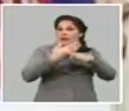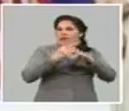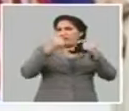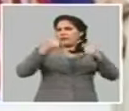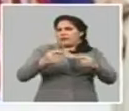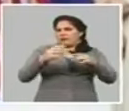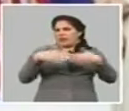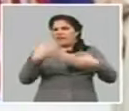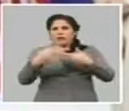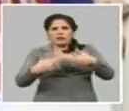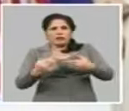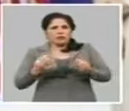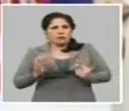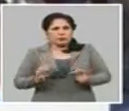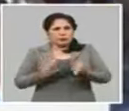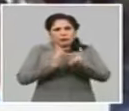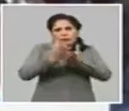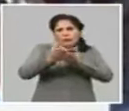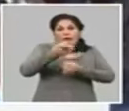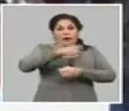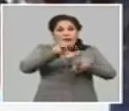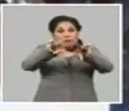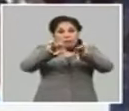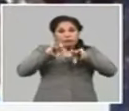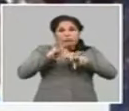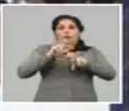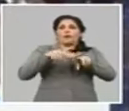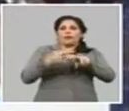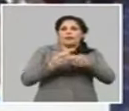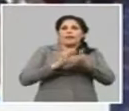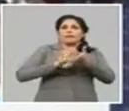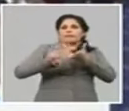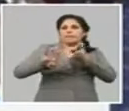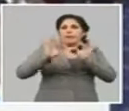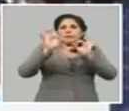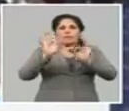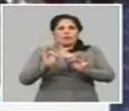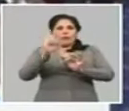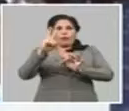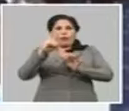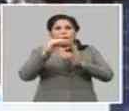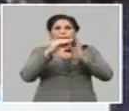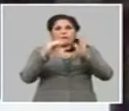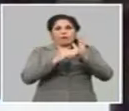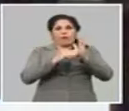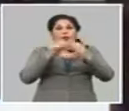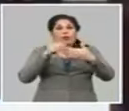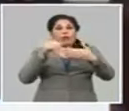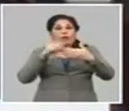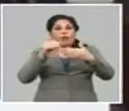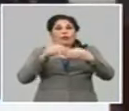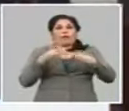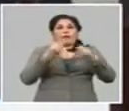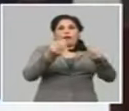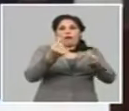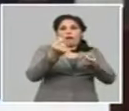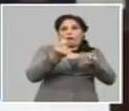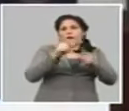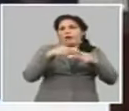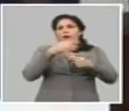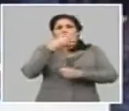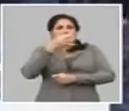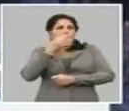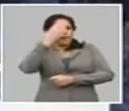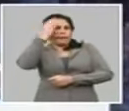qué camino seguir anoche y volvió a rechazar su paquete de 2 billones de dólares de estímulo económico con el argumento